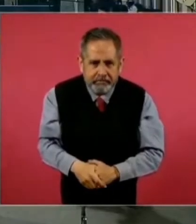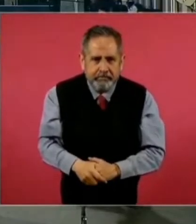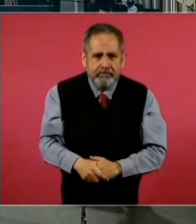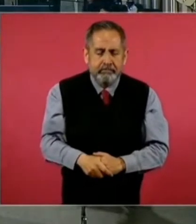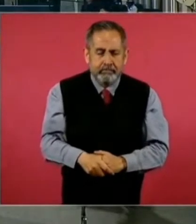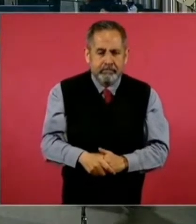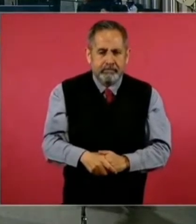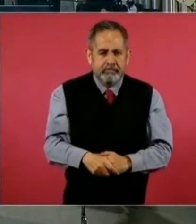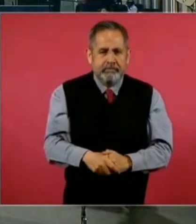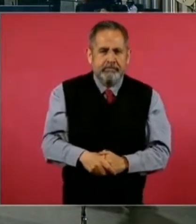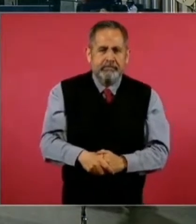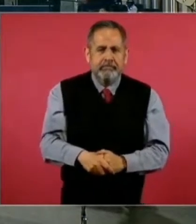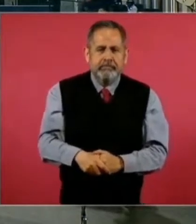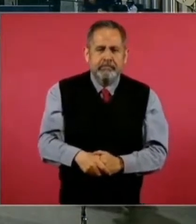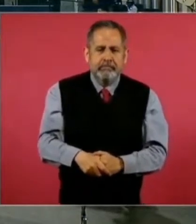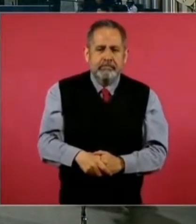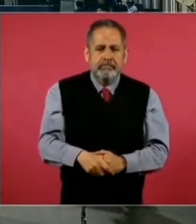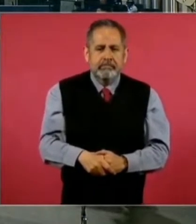A ver, vamos para